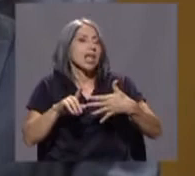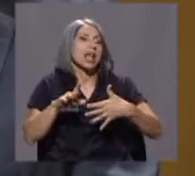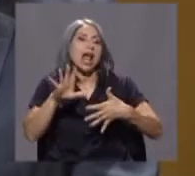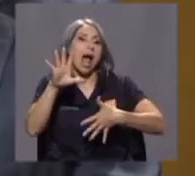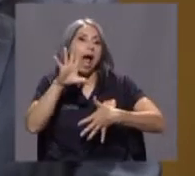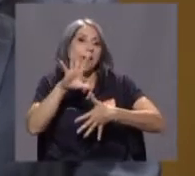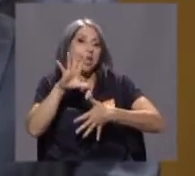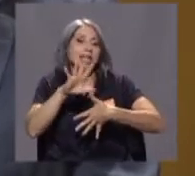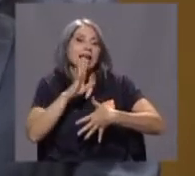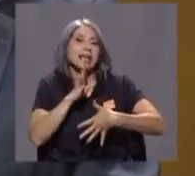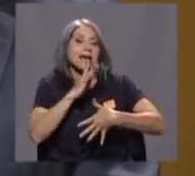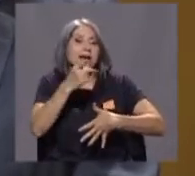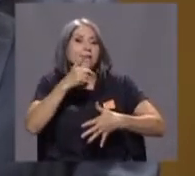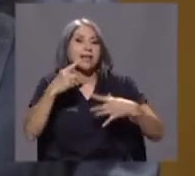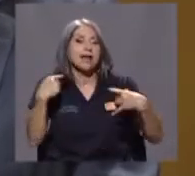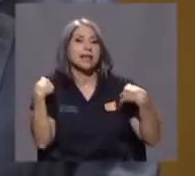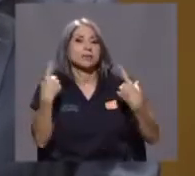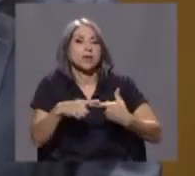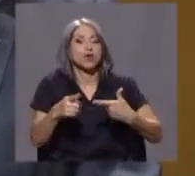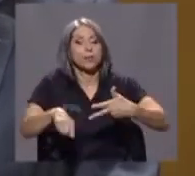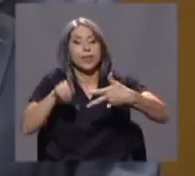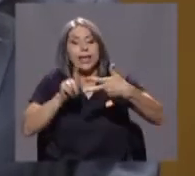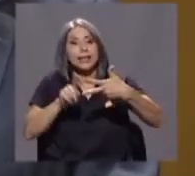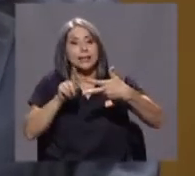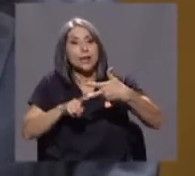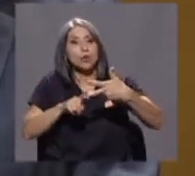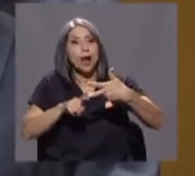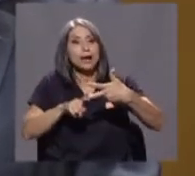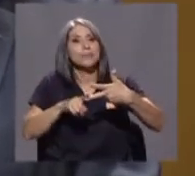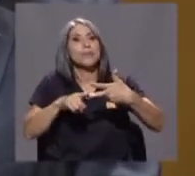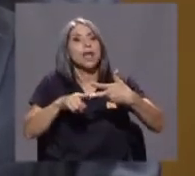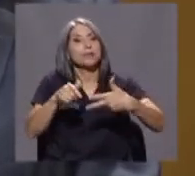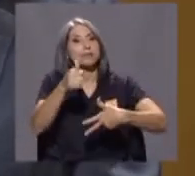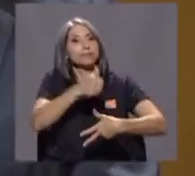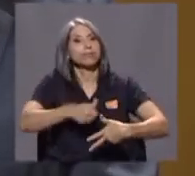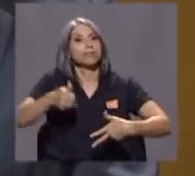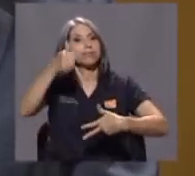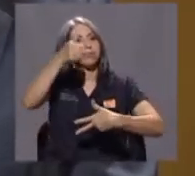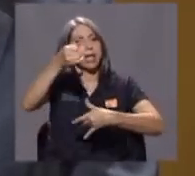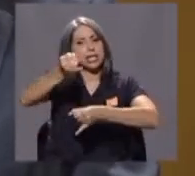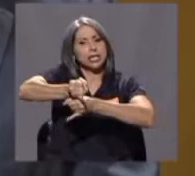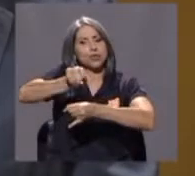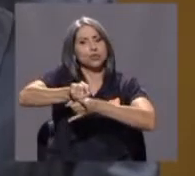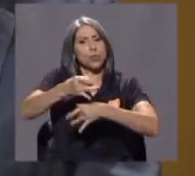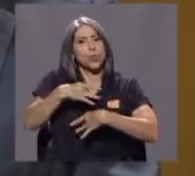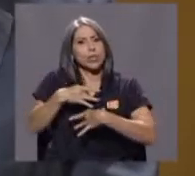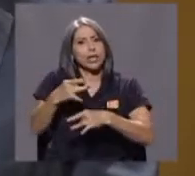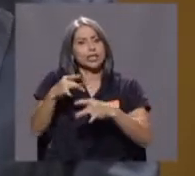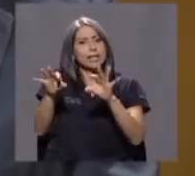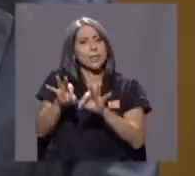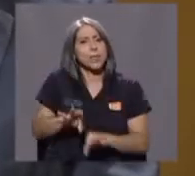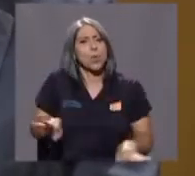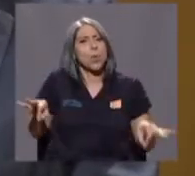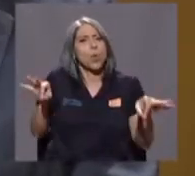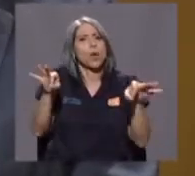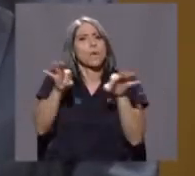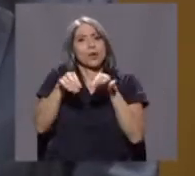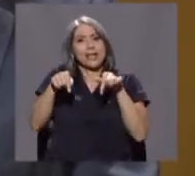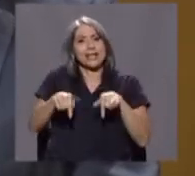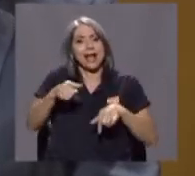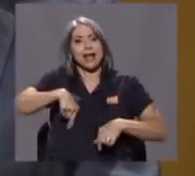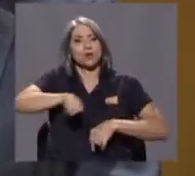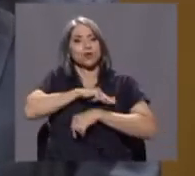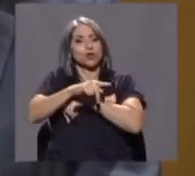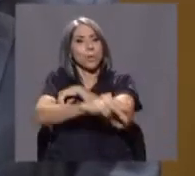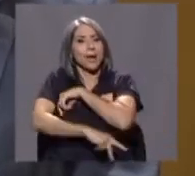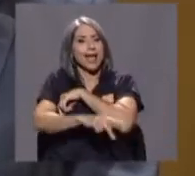Hispánica, y en tercer lugar se crea una institución muy interesante que tiene gran importancia en lo sucesivo en nuestro país, que